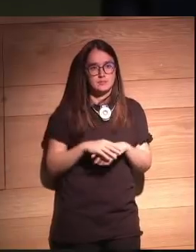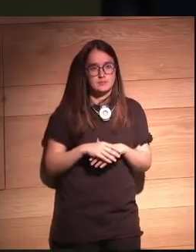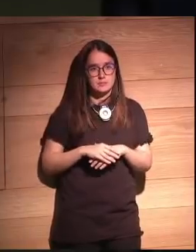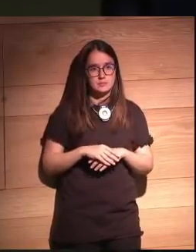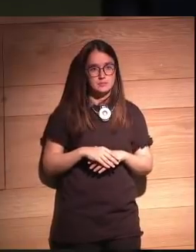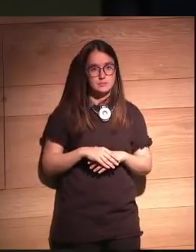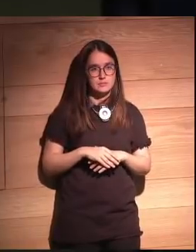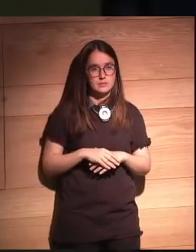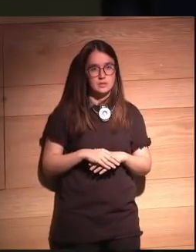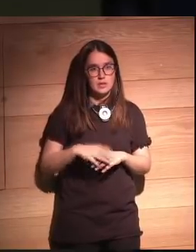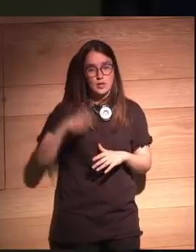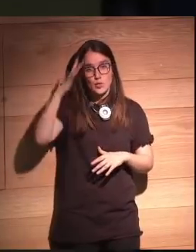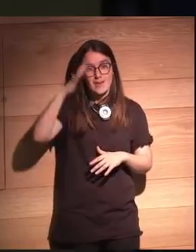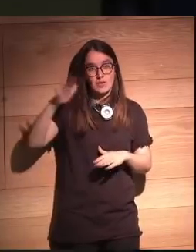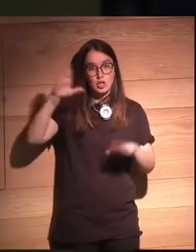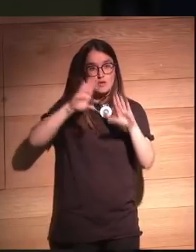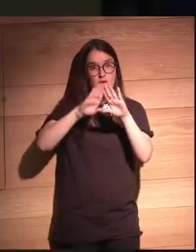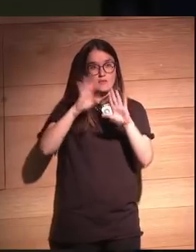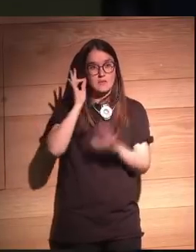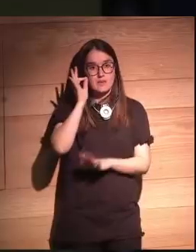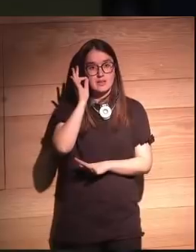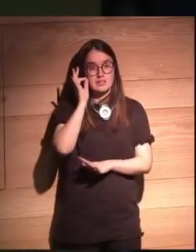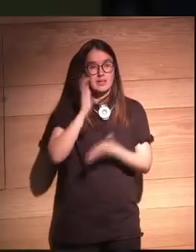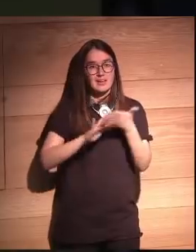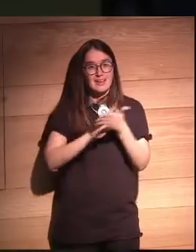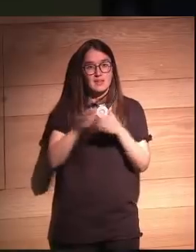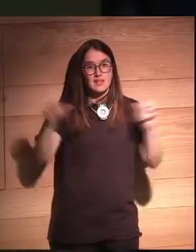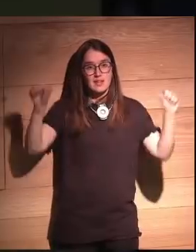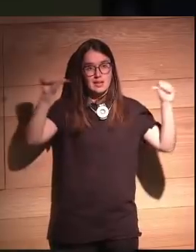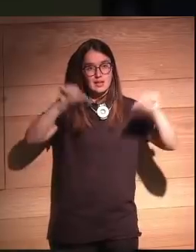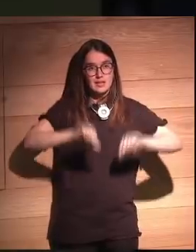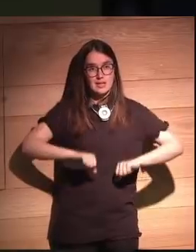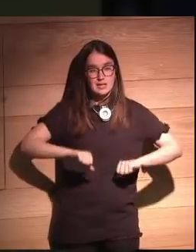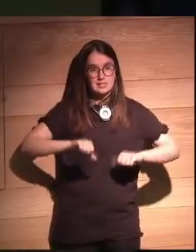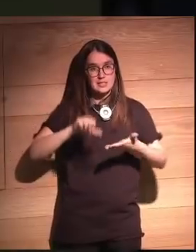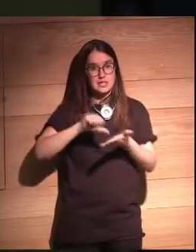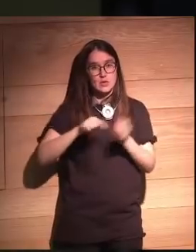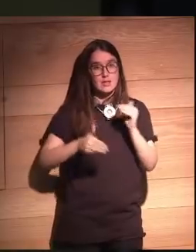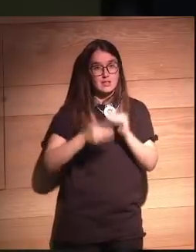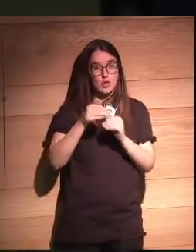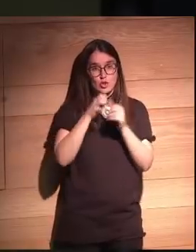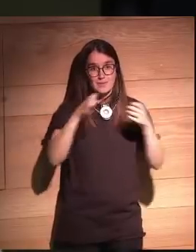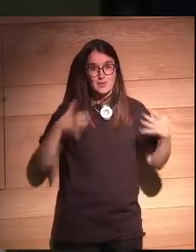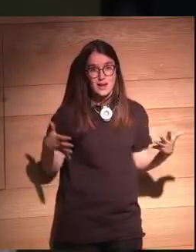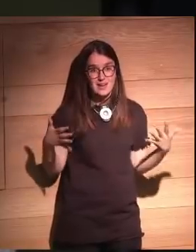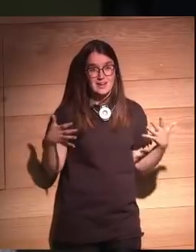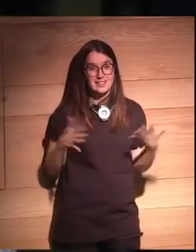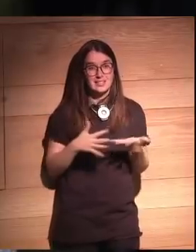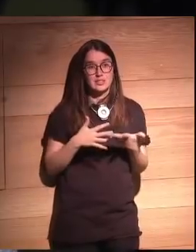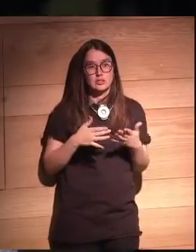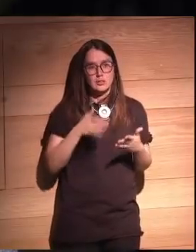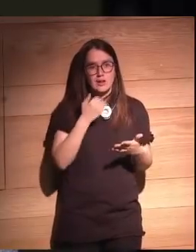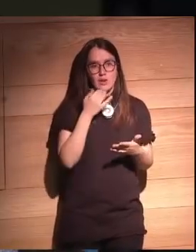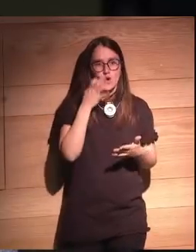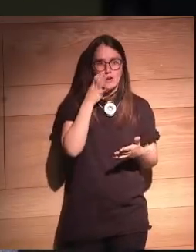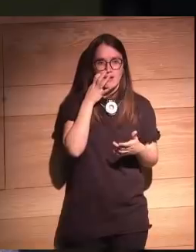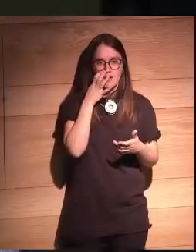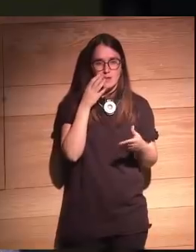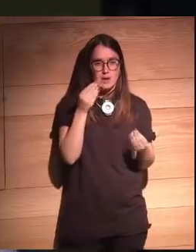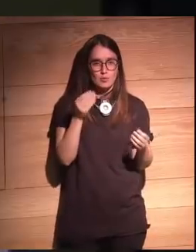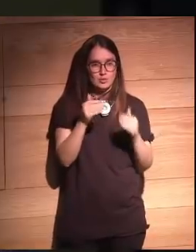Hay una filósofa feminista que habla de la crisis de Carol en las ciudades contemporáneas, y esto es algo real para